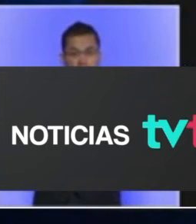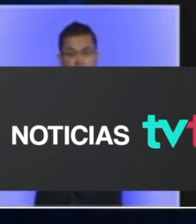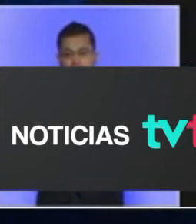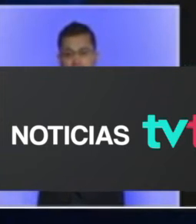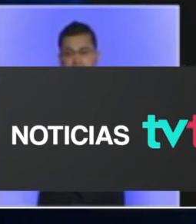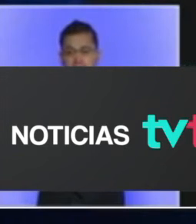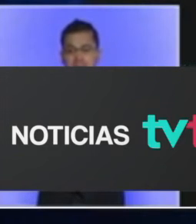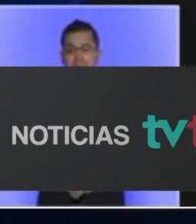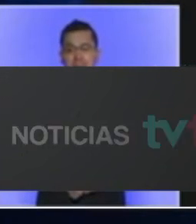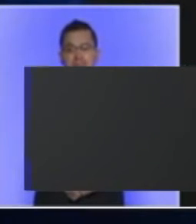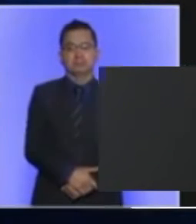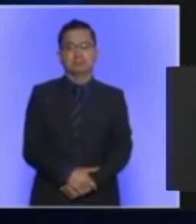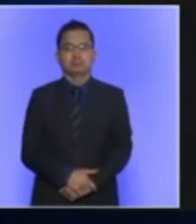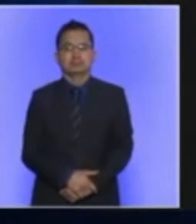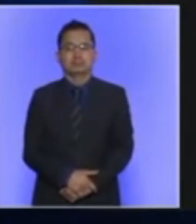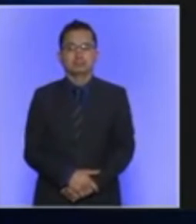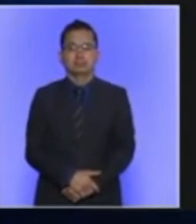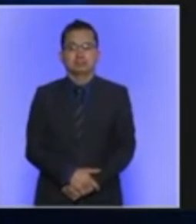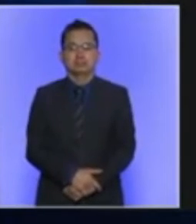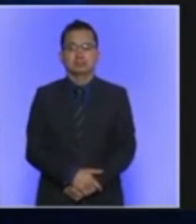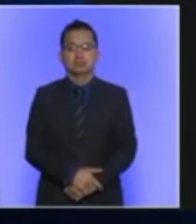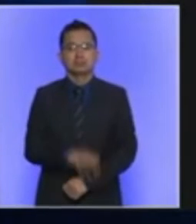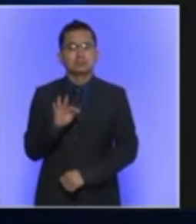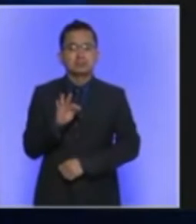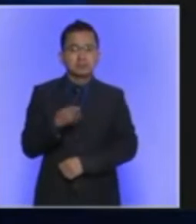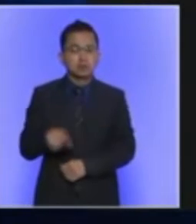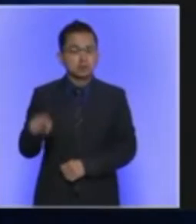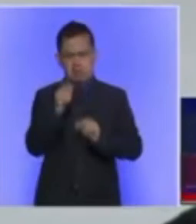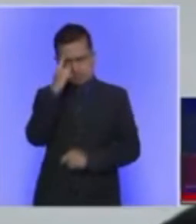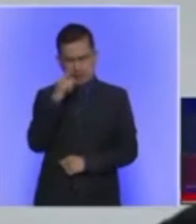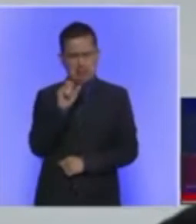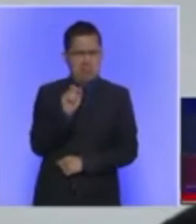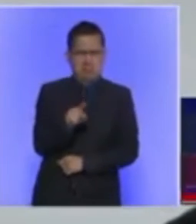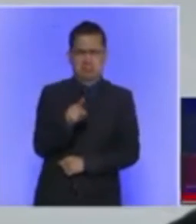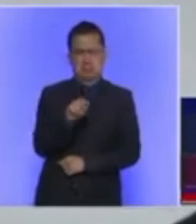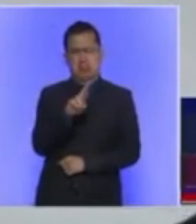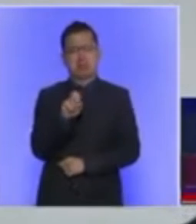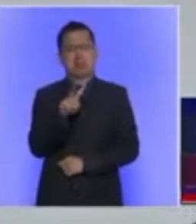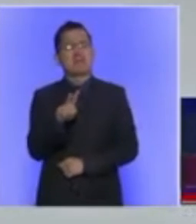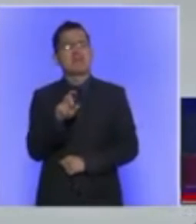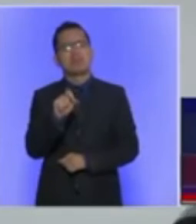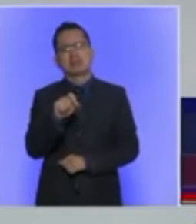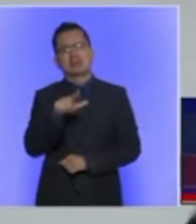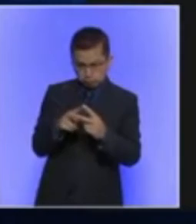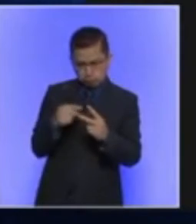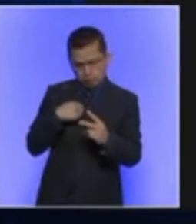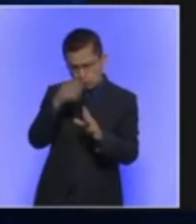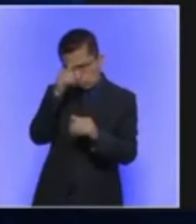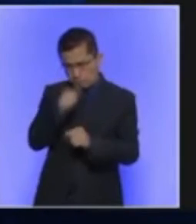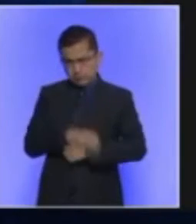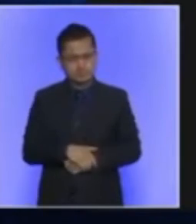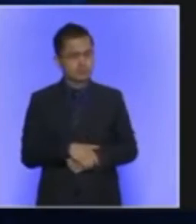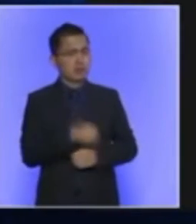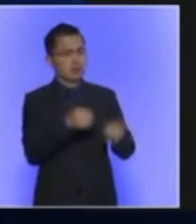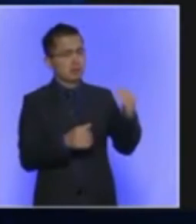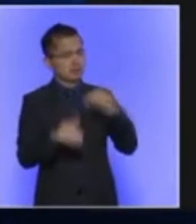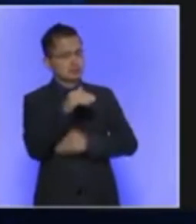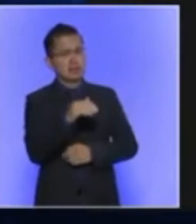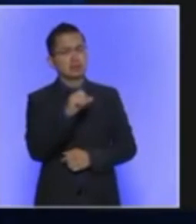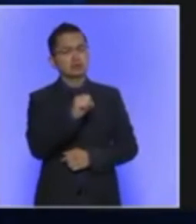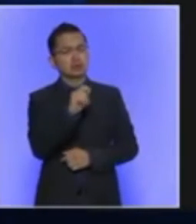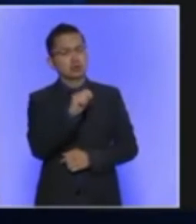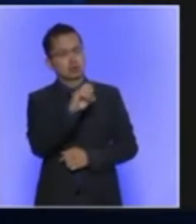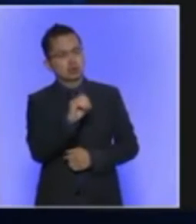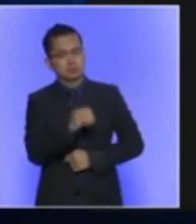la convocatoria fue su contenido es acorde al texto constitucional y a la legislación en la materia noticias tv